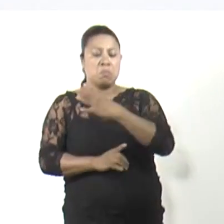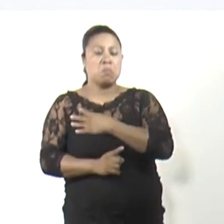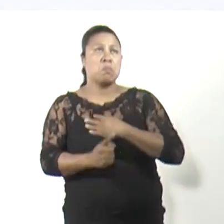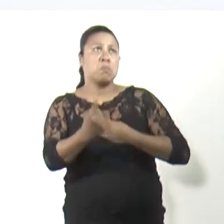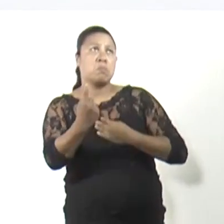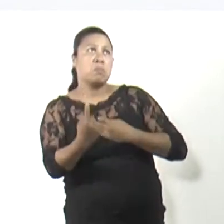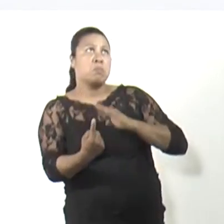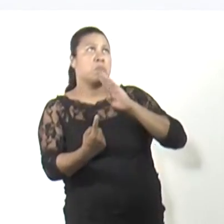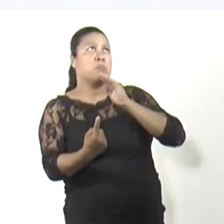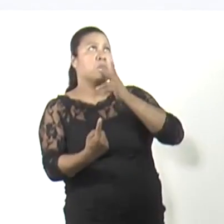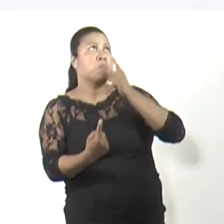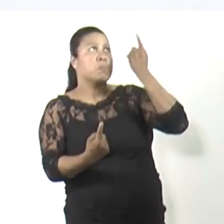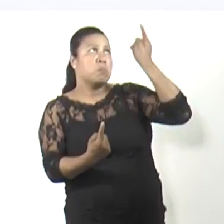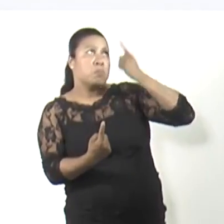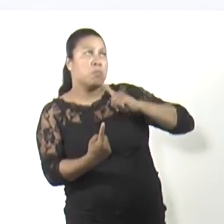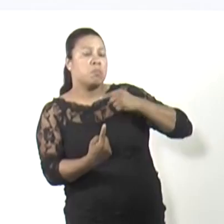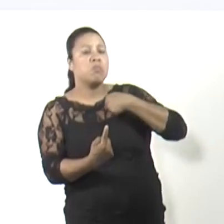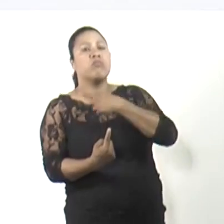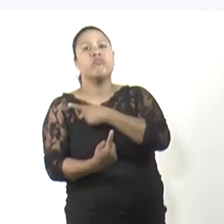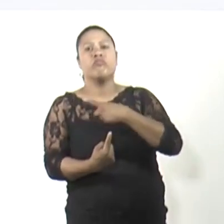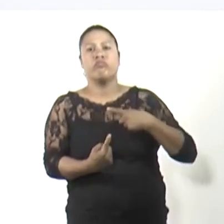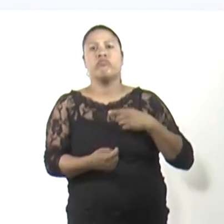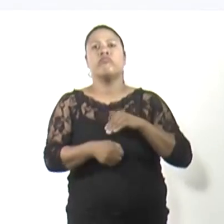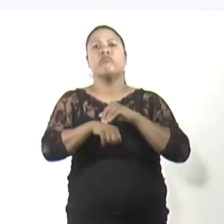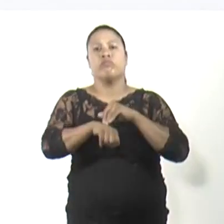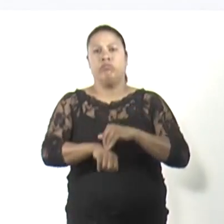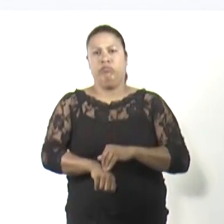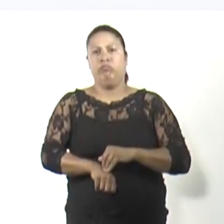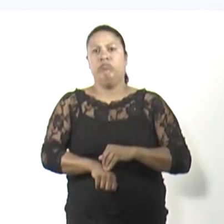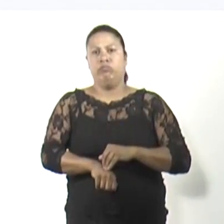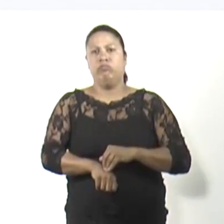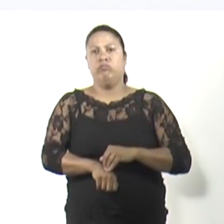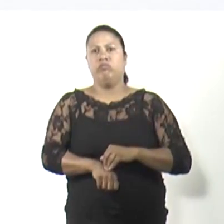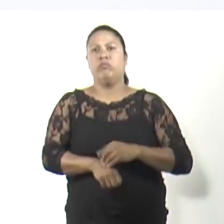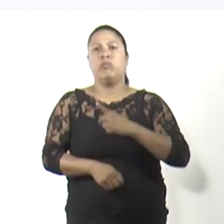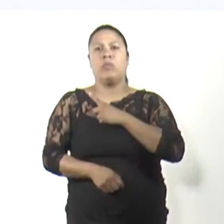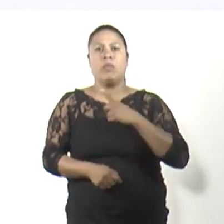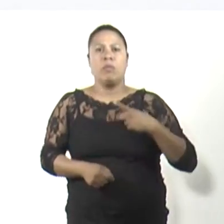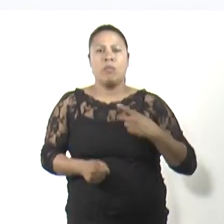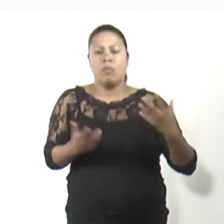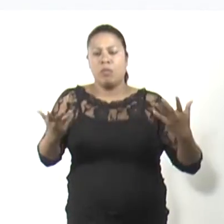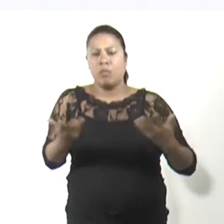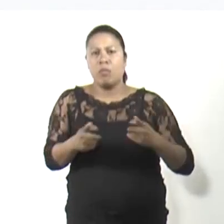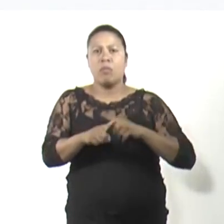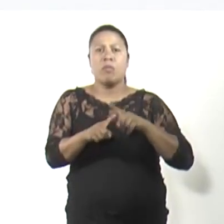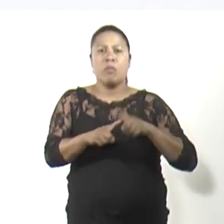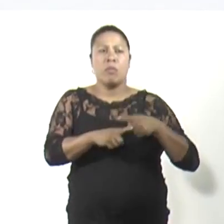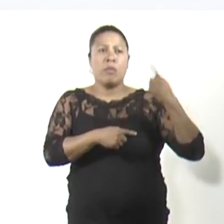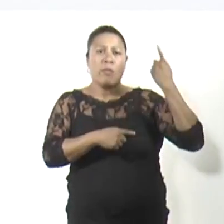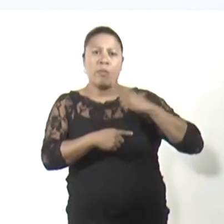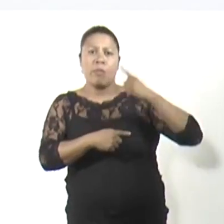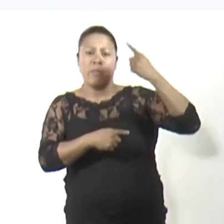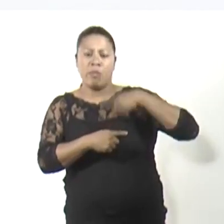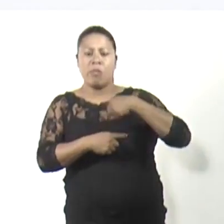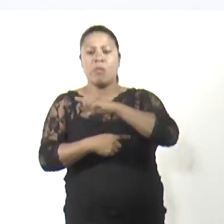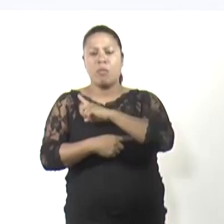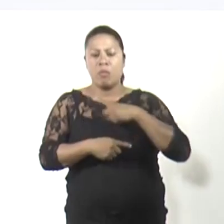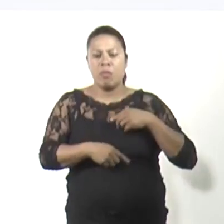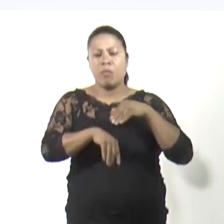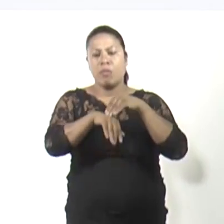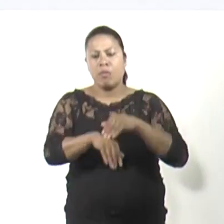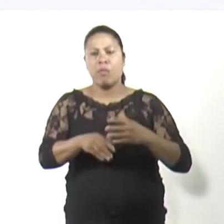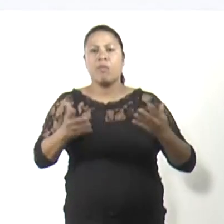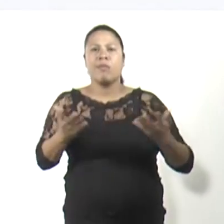hijo de esa familia, pues debes de cumplir para el funcionamiento de